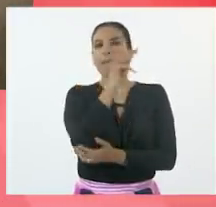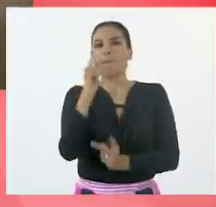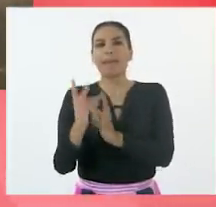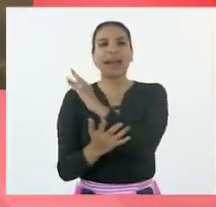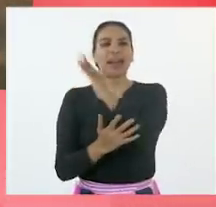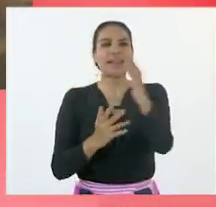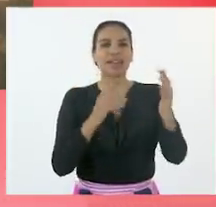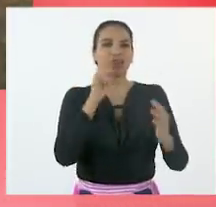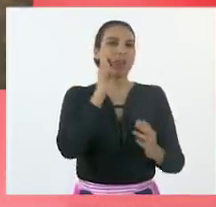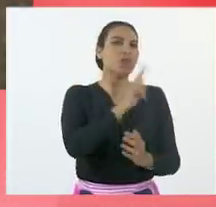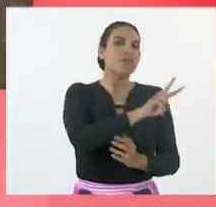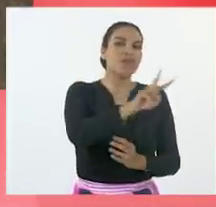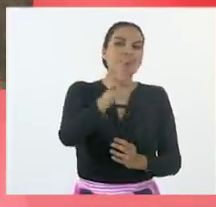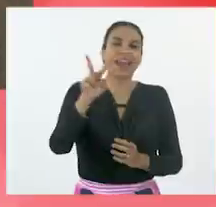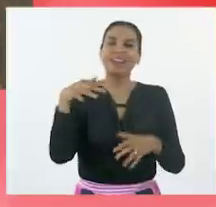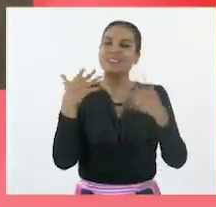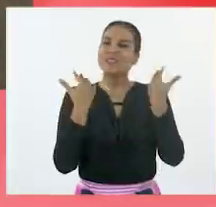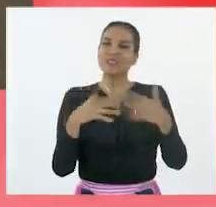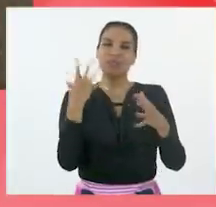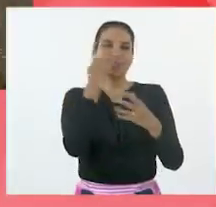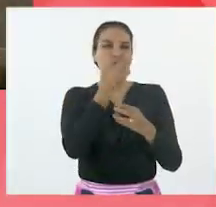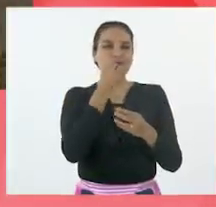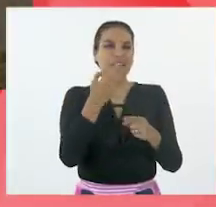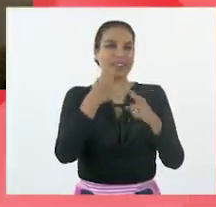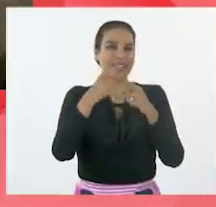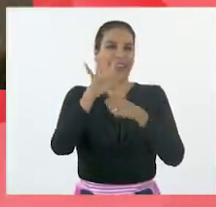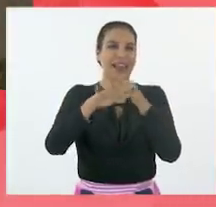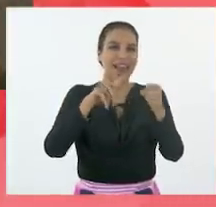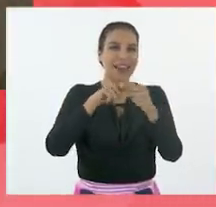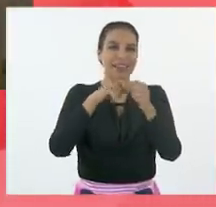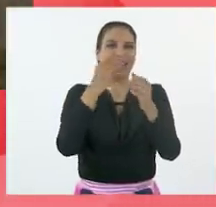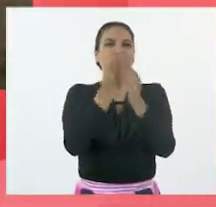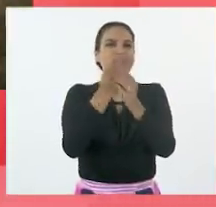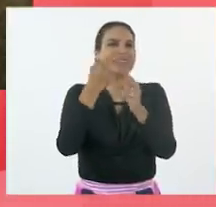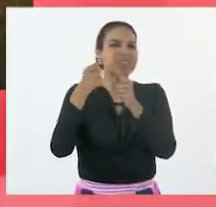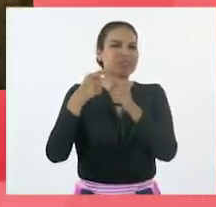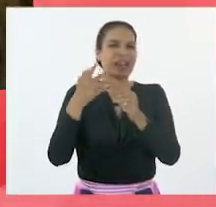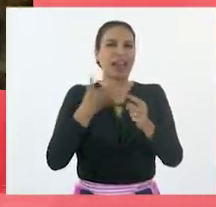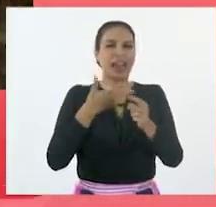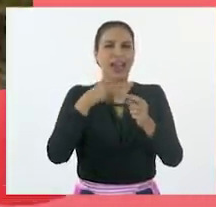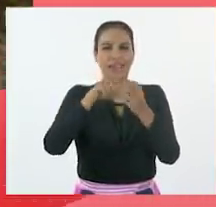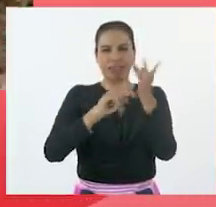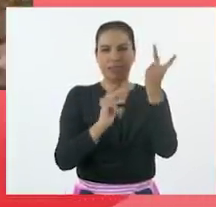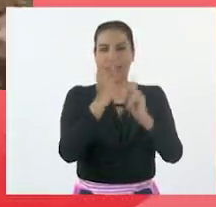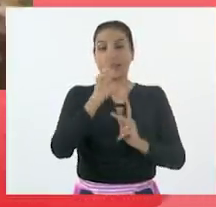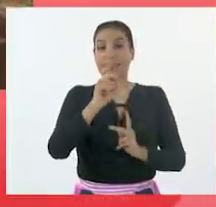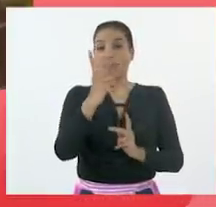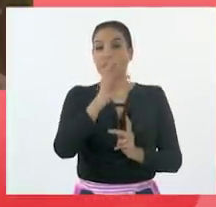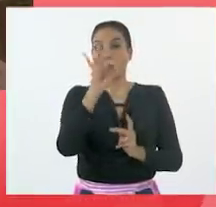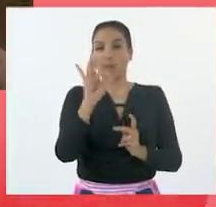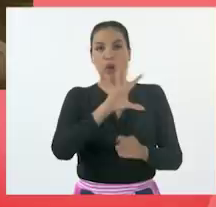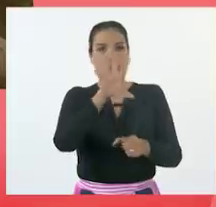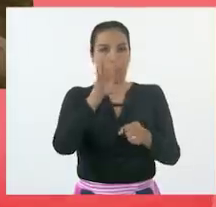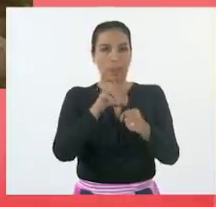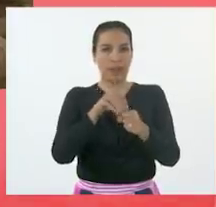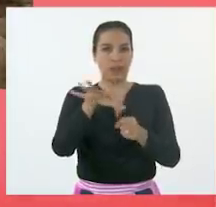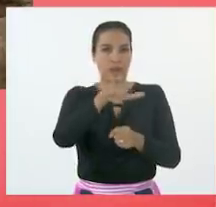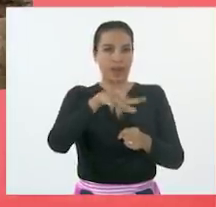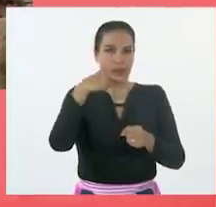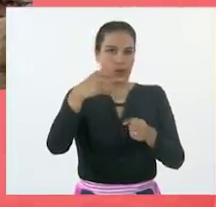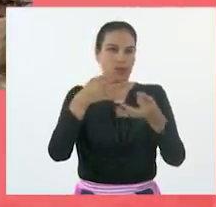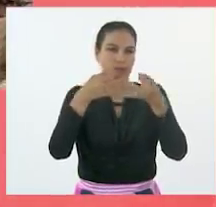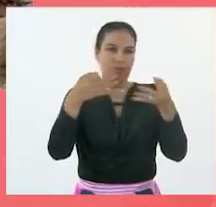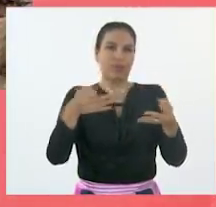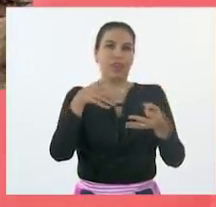se pueden admirar una excepcional riqueza de especies y ecosistemas que representan el 32% del total del territorio